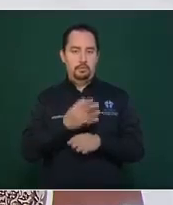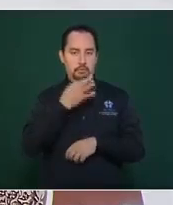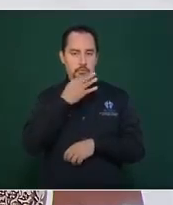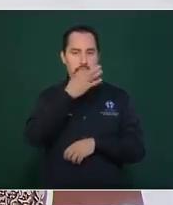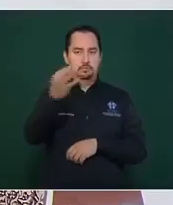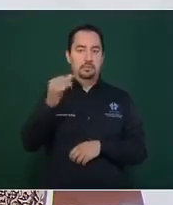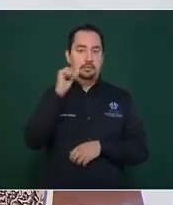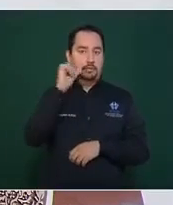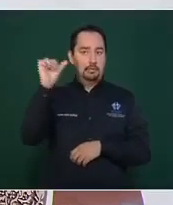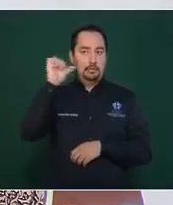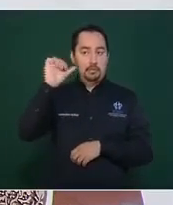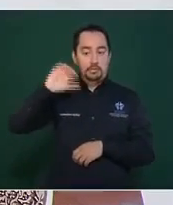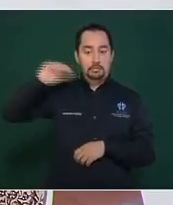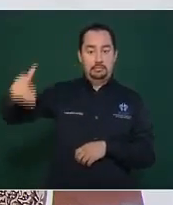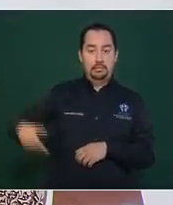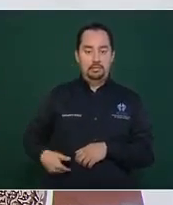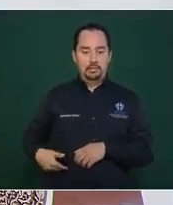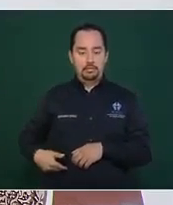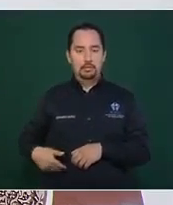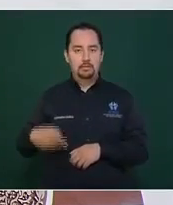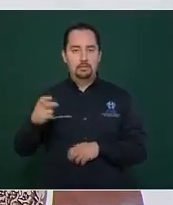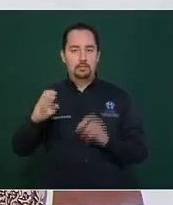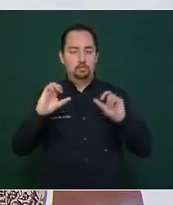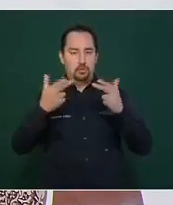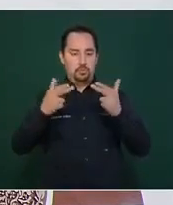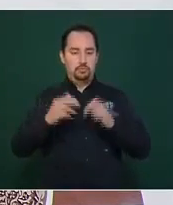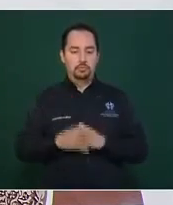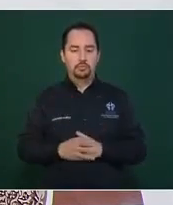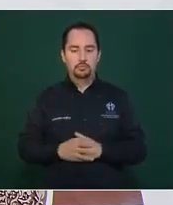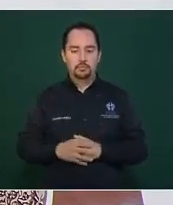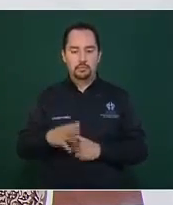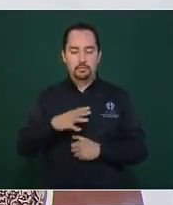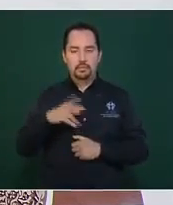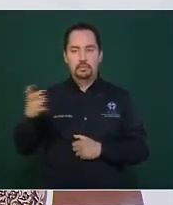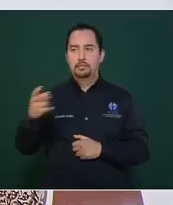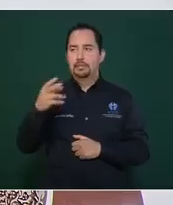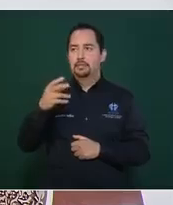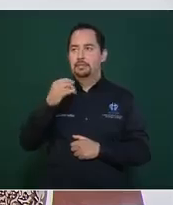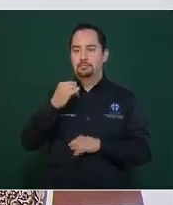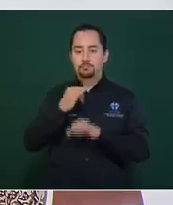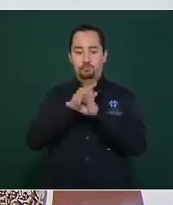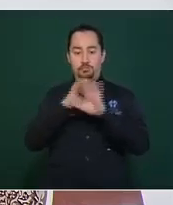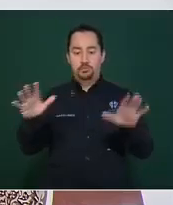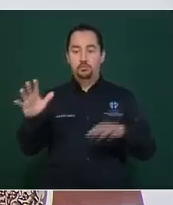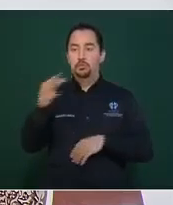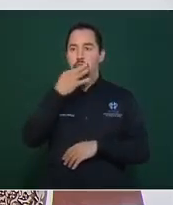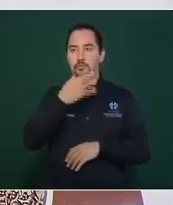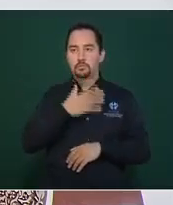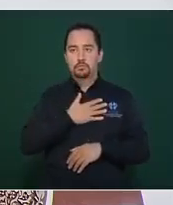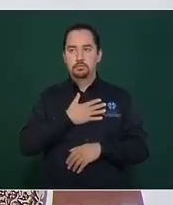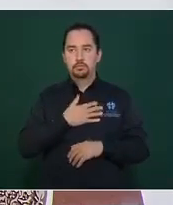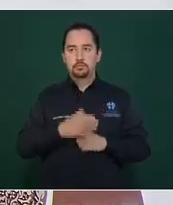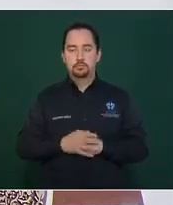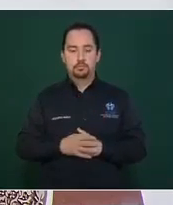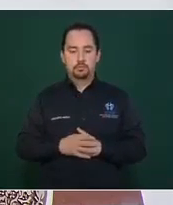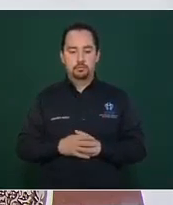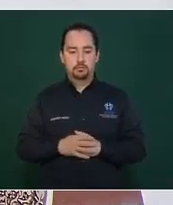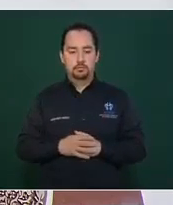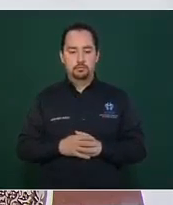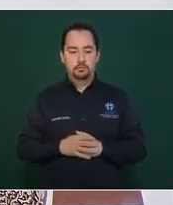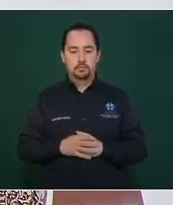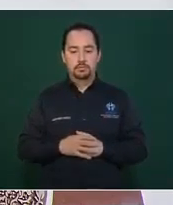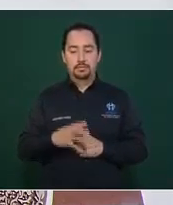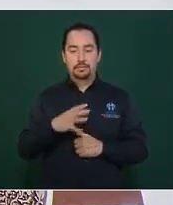Nacional, el Instituto Mexicano del Seguro Social, el Gobierno del Estado, Protección